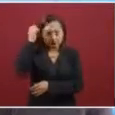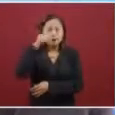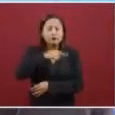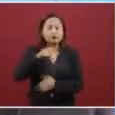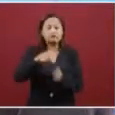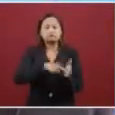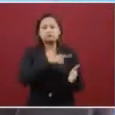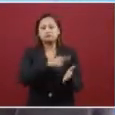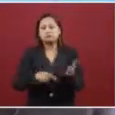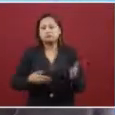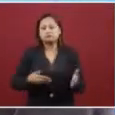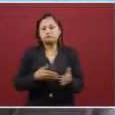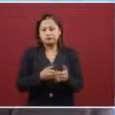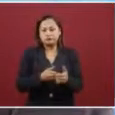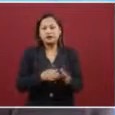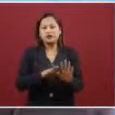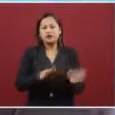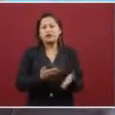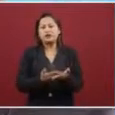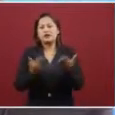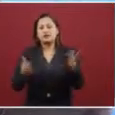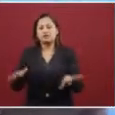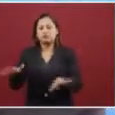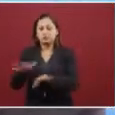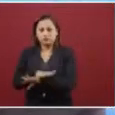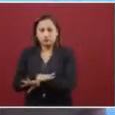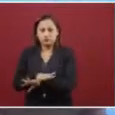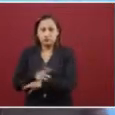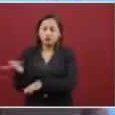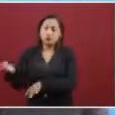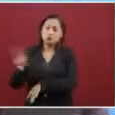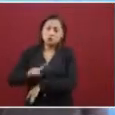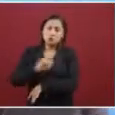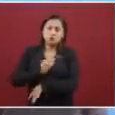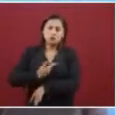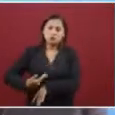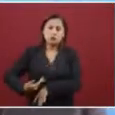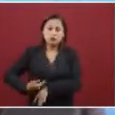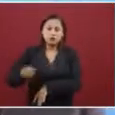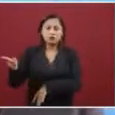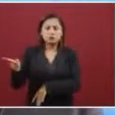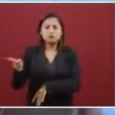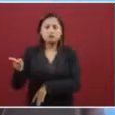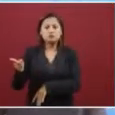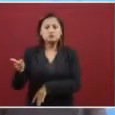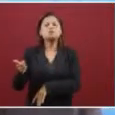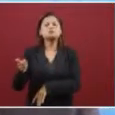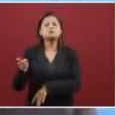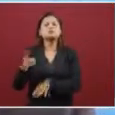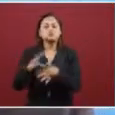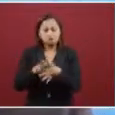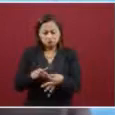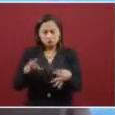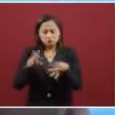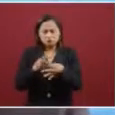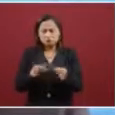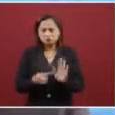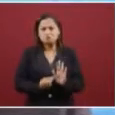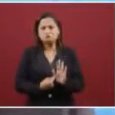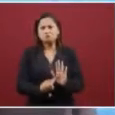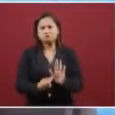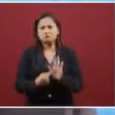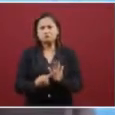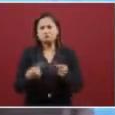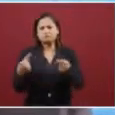y respuestas por instrucciones del primer mandatario voy a darles a ustedes un informe pormenorizado